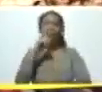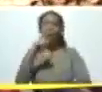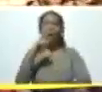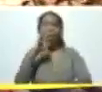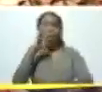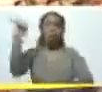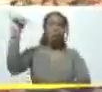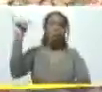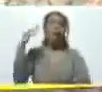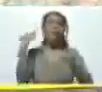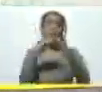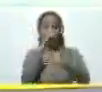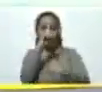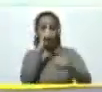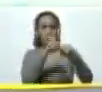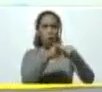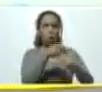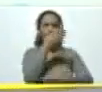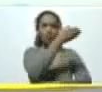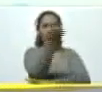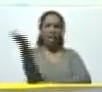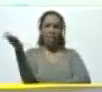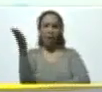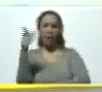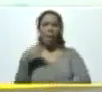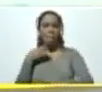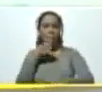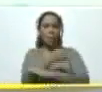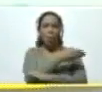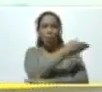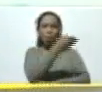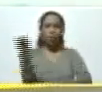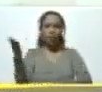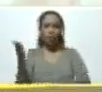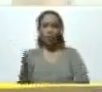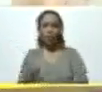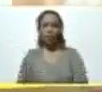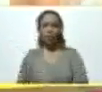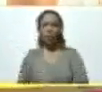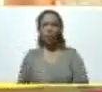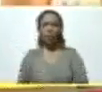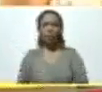malamañosos! ¡Vamos por ustedes! ¡Vamos por ustedes!